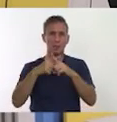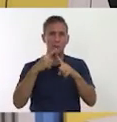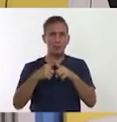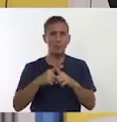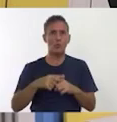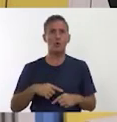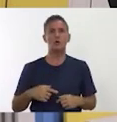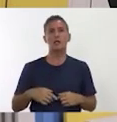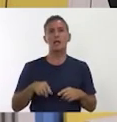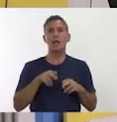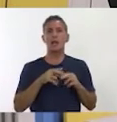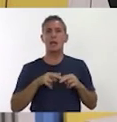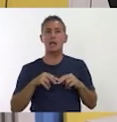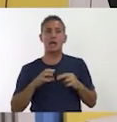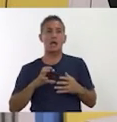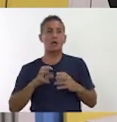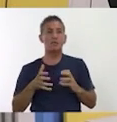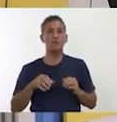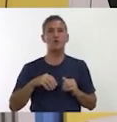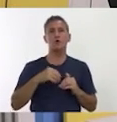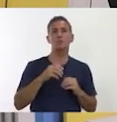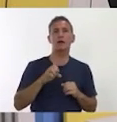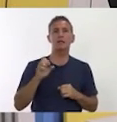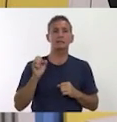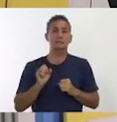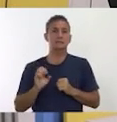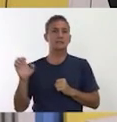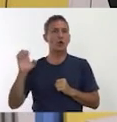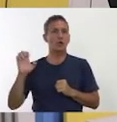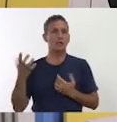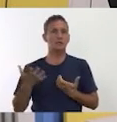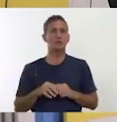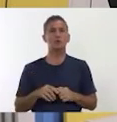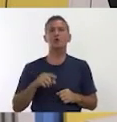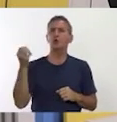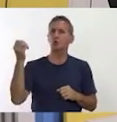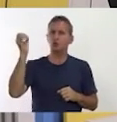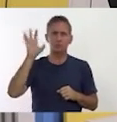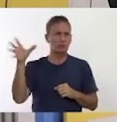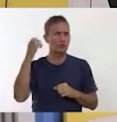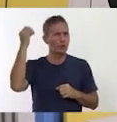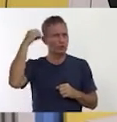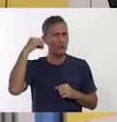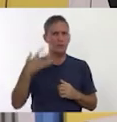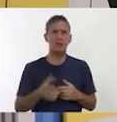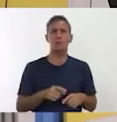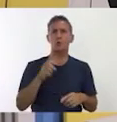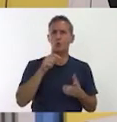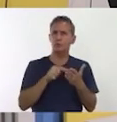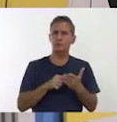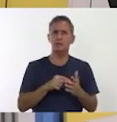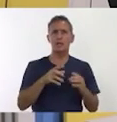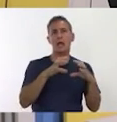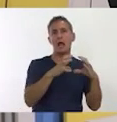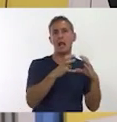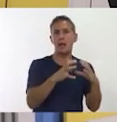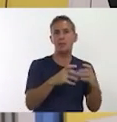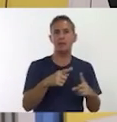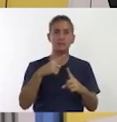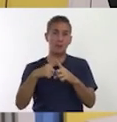frecuencia de los fotoelectrones. La energía cinética, todos sabemos cómo se calcula, que es la